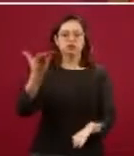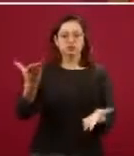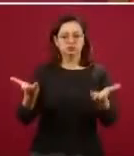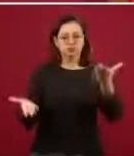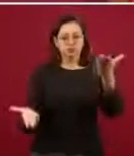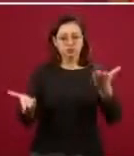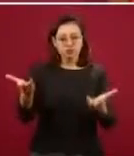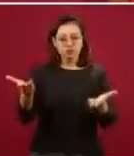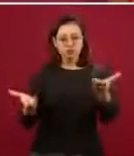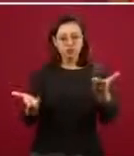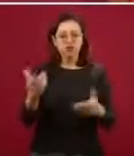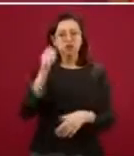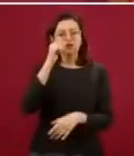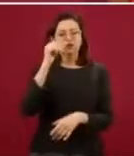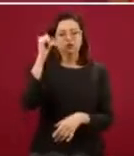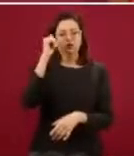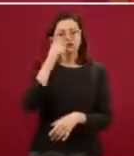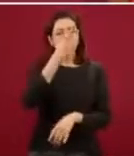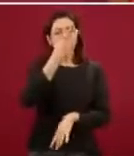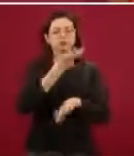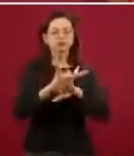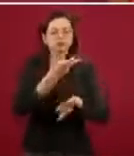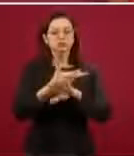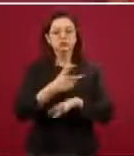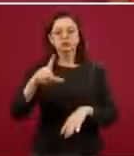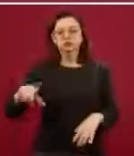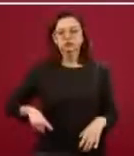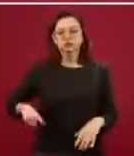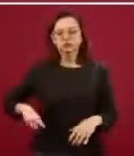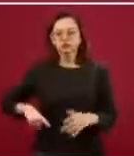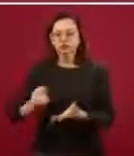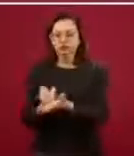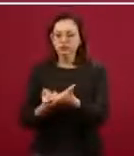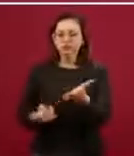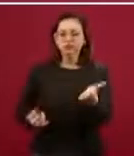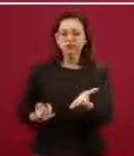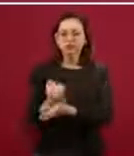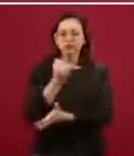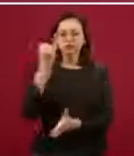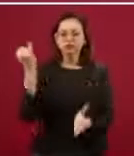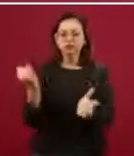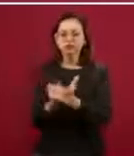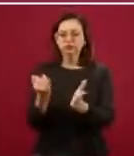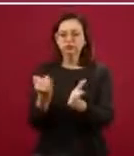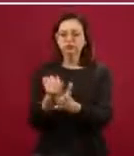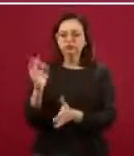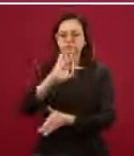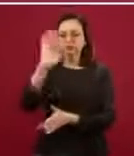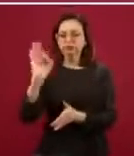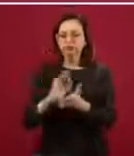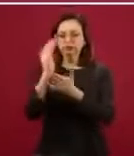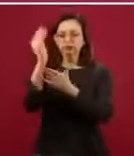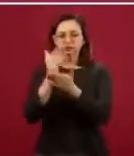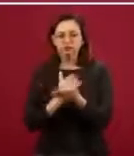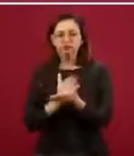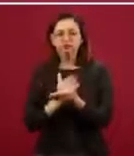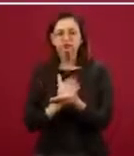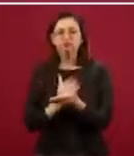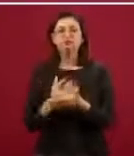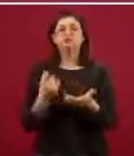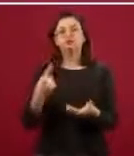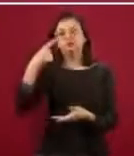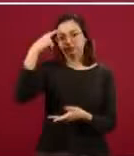Ayer el gobierno de Estados Unidos tomó la decisión de bajar las tasas de interés, todo esto